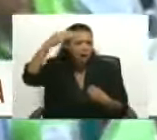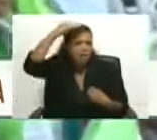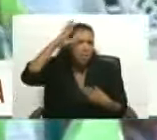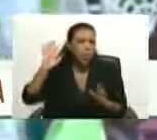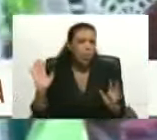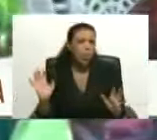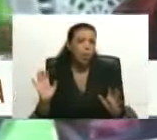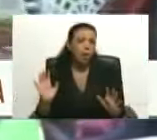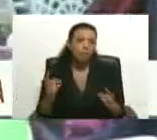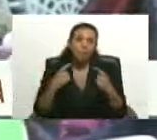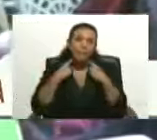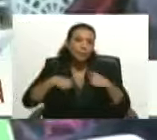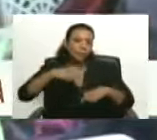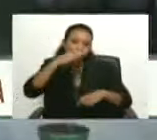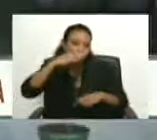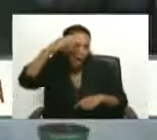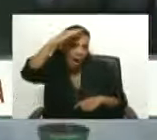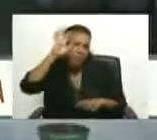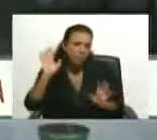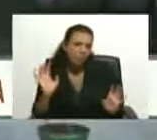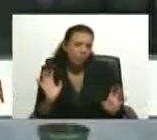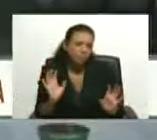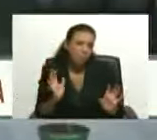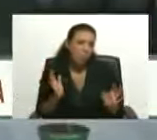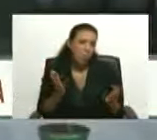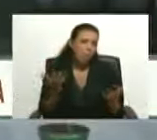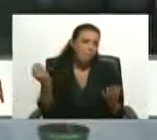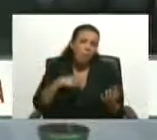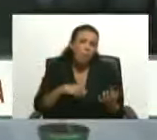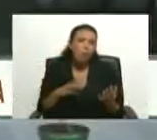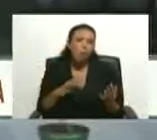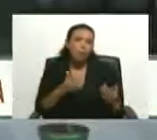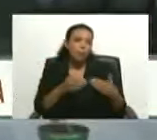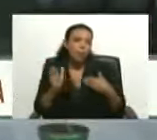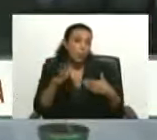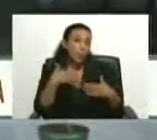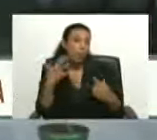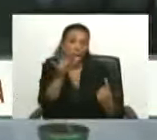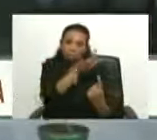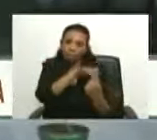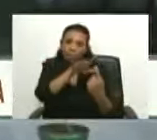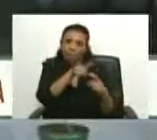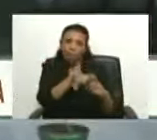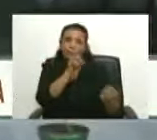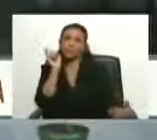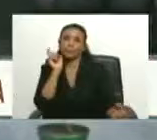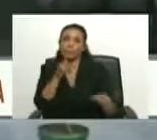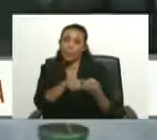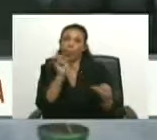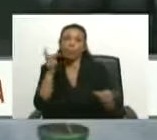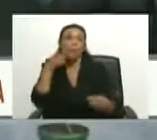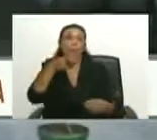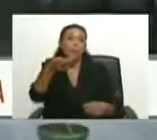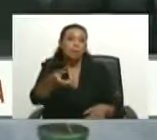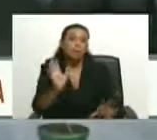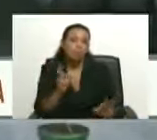quiere decir que personas de más edad, de mayor tránsito, también no se alejan de la